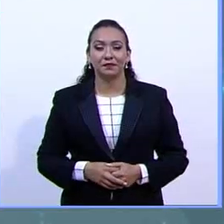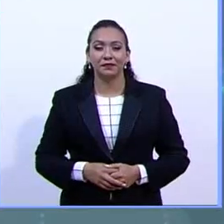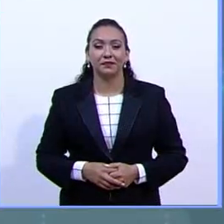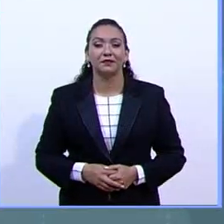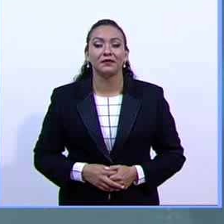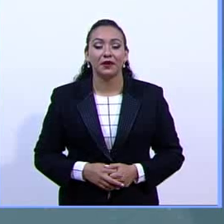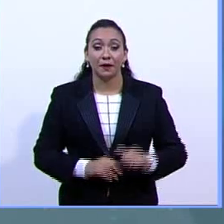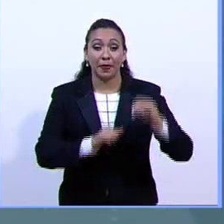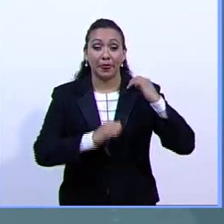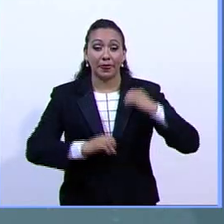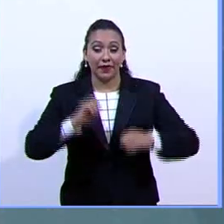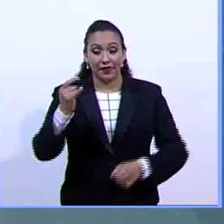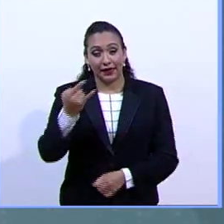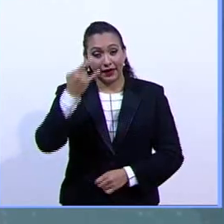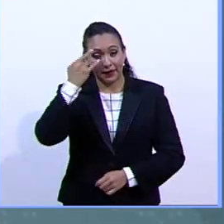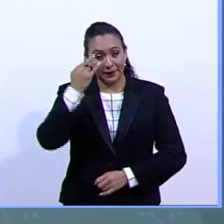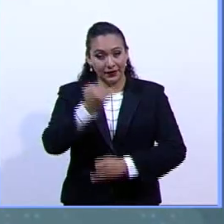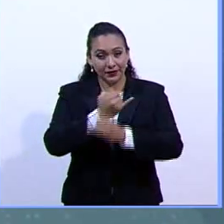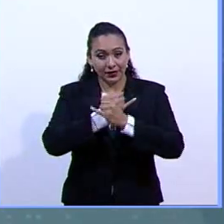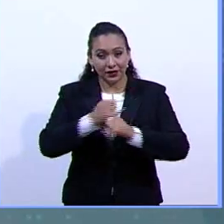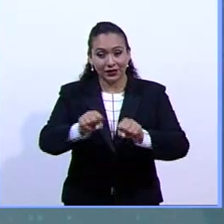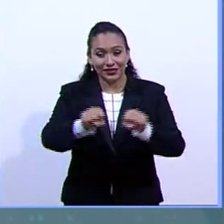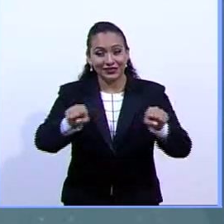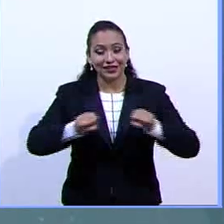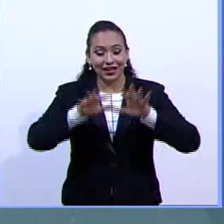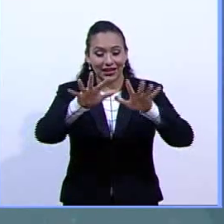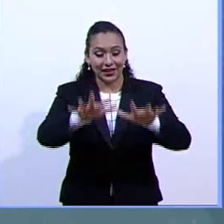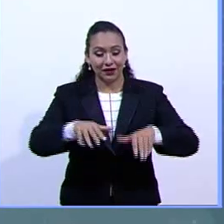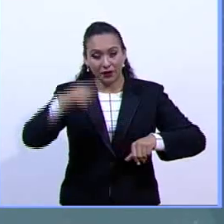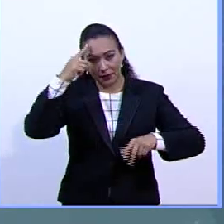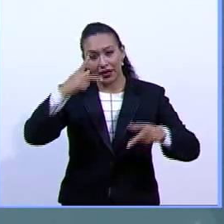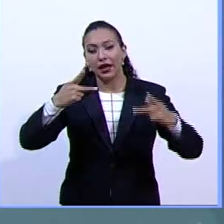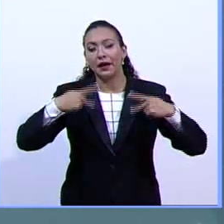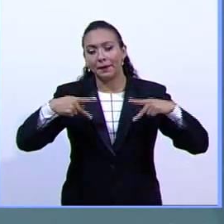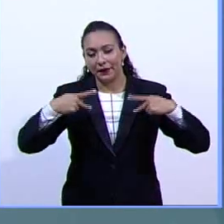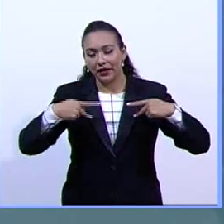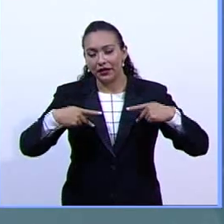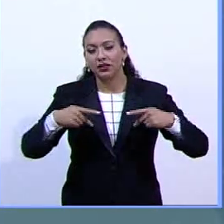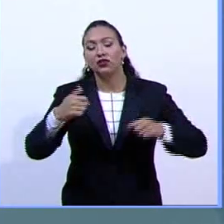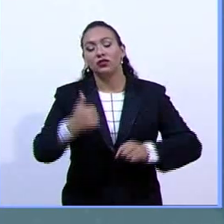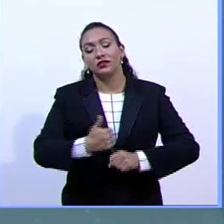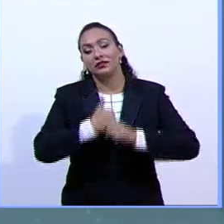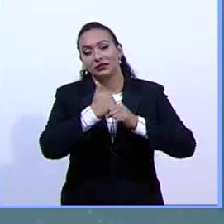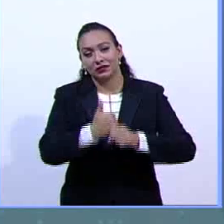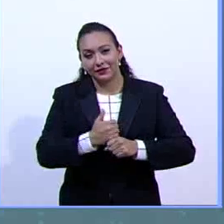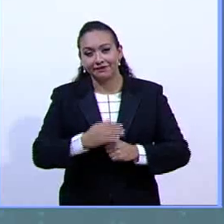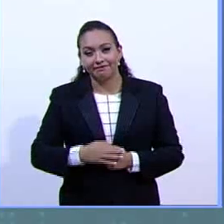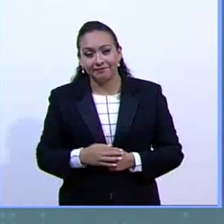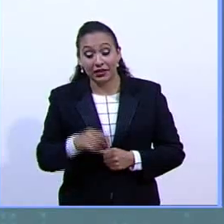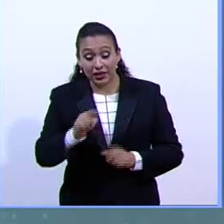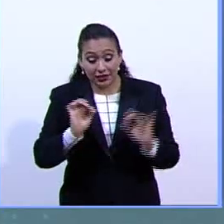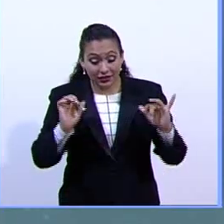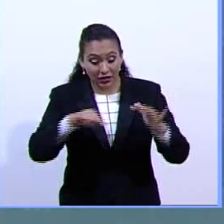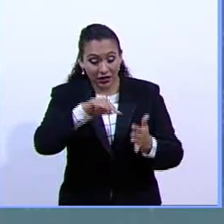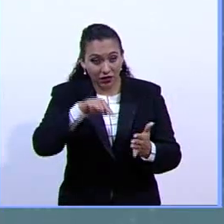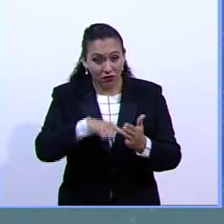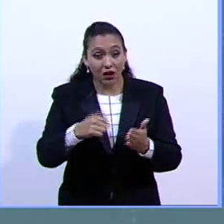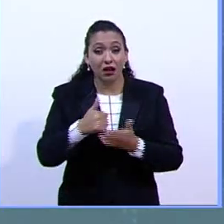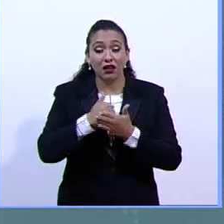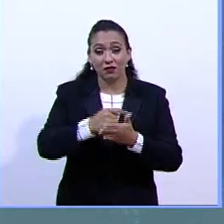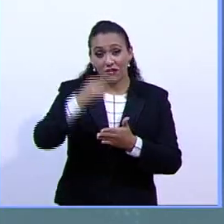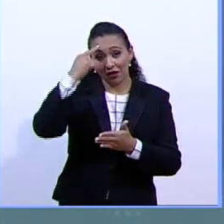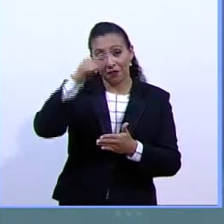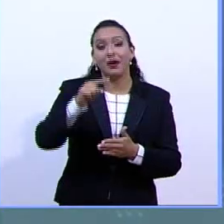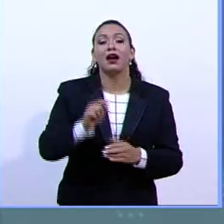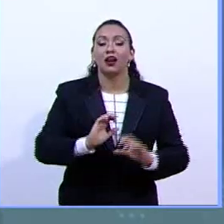El Poder Judicial de Campeche inauguró la Sala de Audiencias para Personas en Condiciones de Vulnerabilidad, espacio diseñado para garantizar el